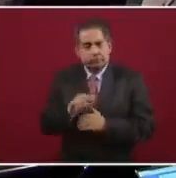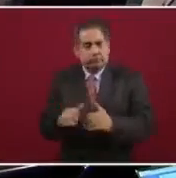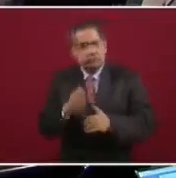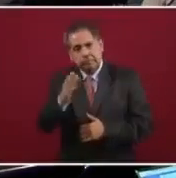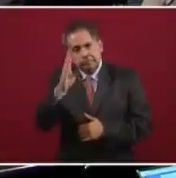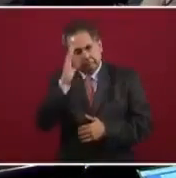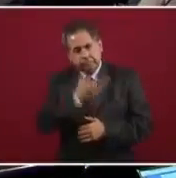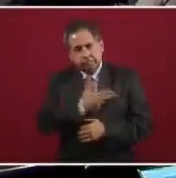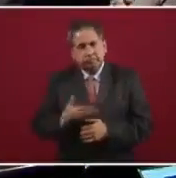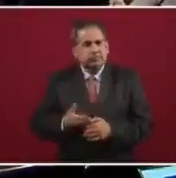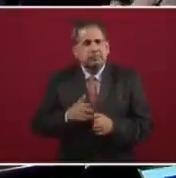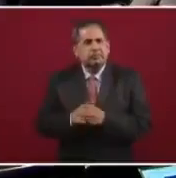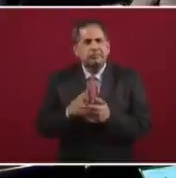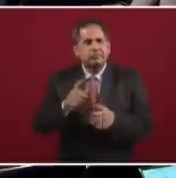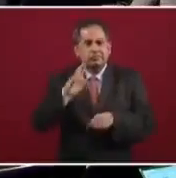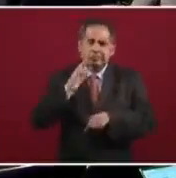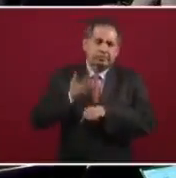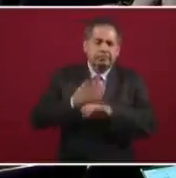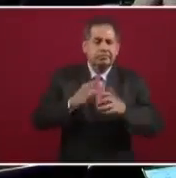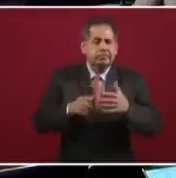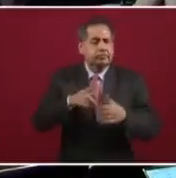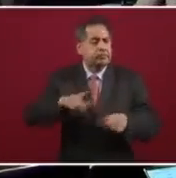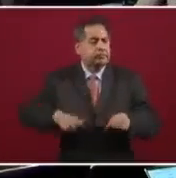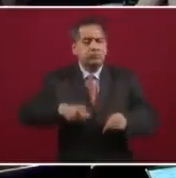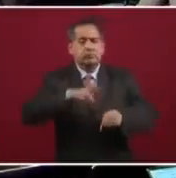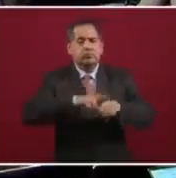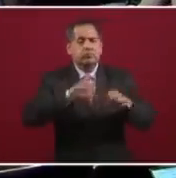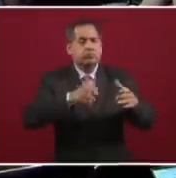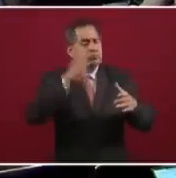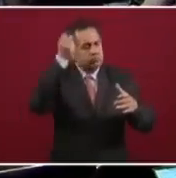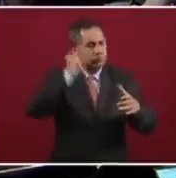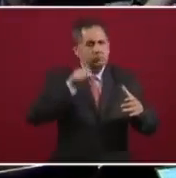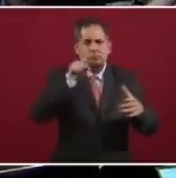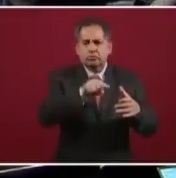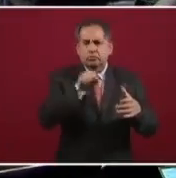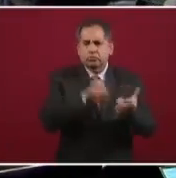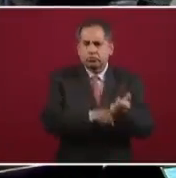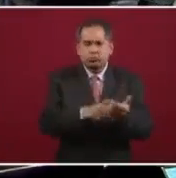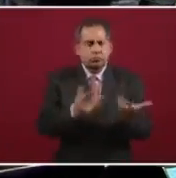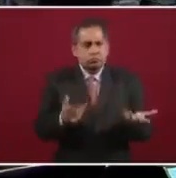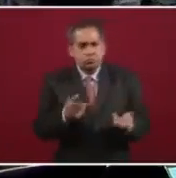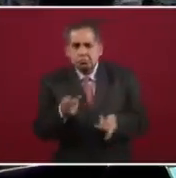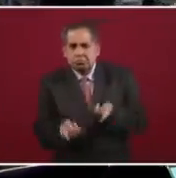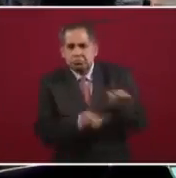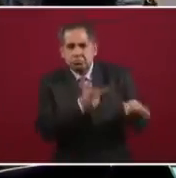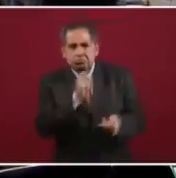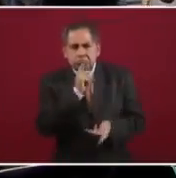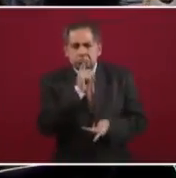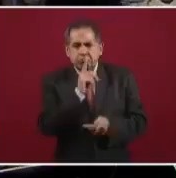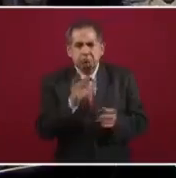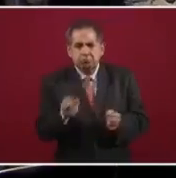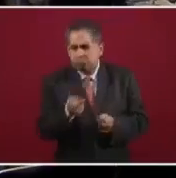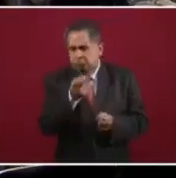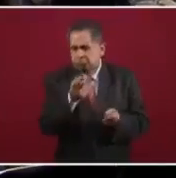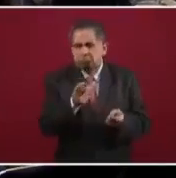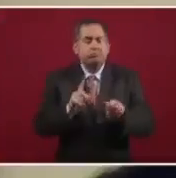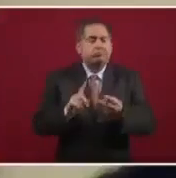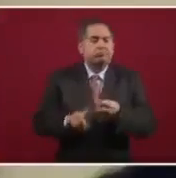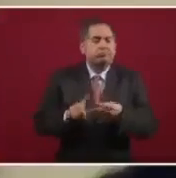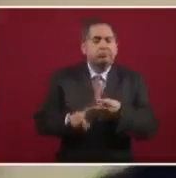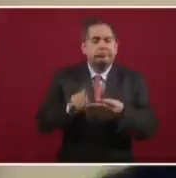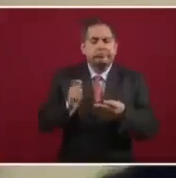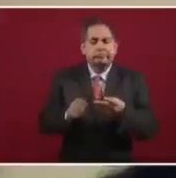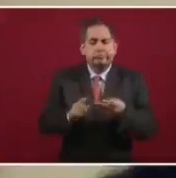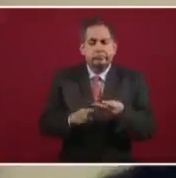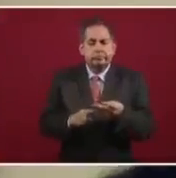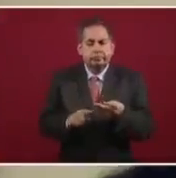Señor presidente, ¿cuál es la responsabilidad del gobernador de Sinaloa, al cual no han cuestionado? Esa es mi primera pregunta. Y mi segunda pregunta